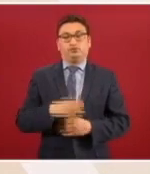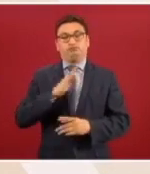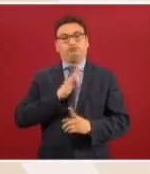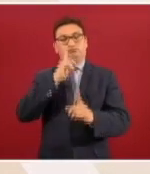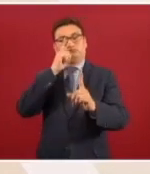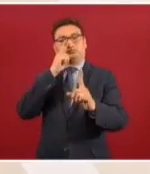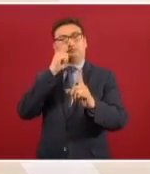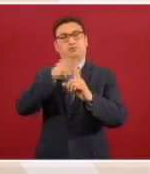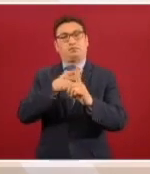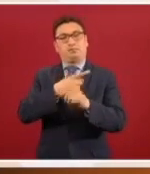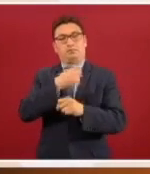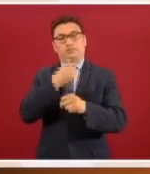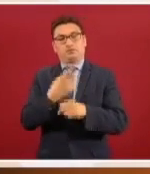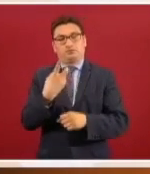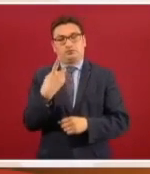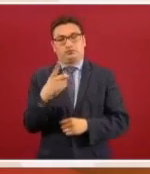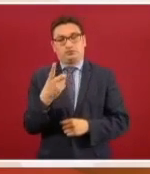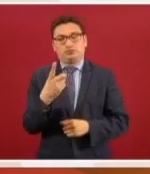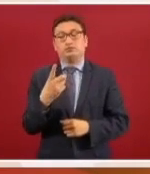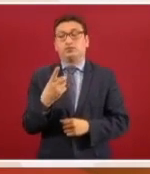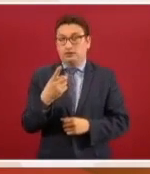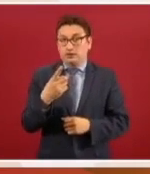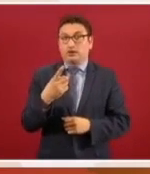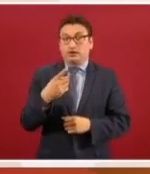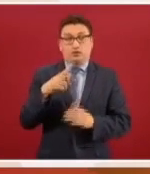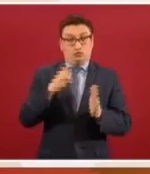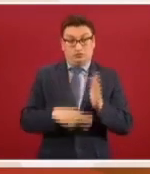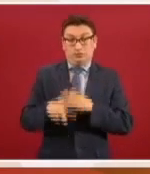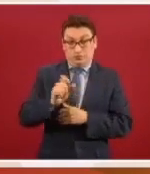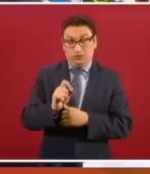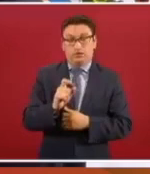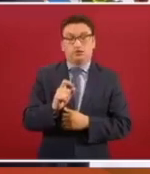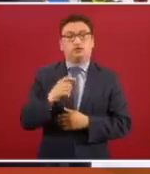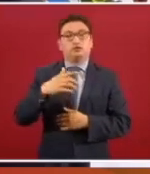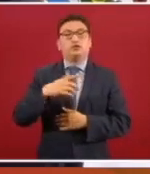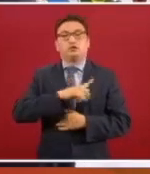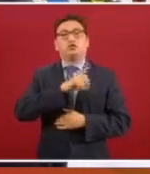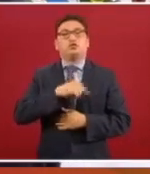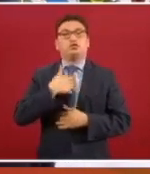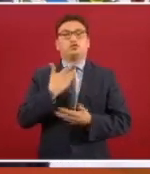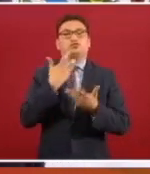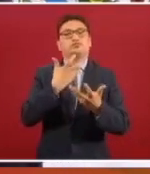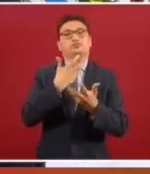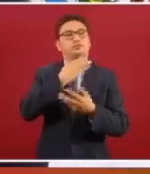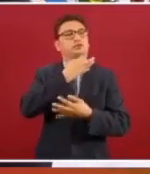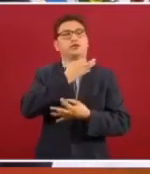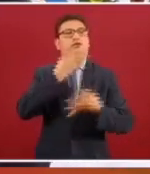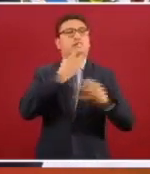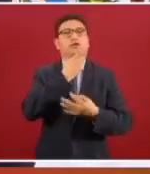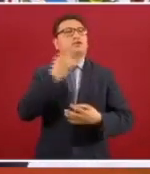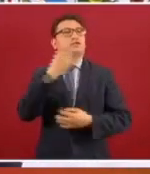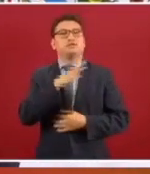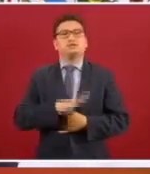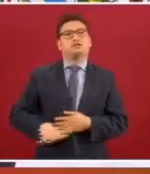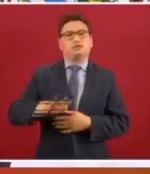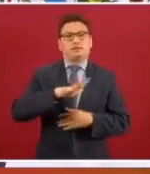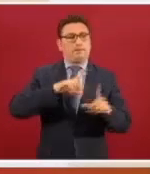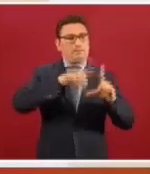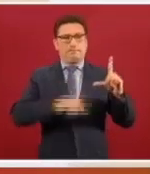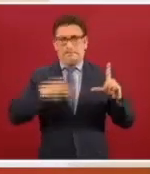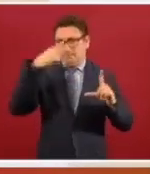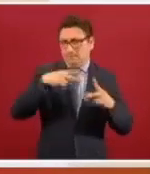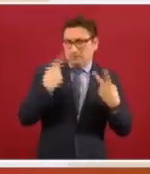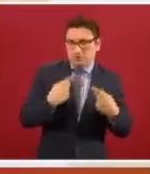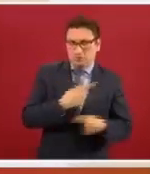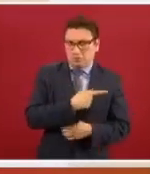compromiso, el primero de diciembre de este año podré decir que todos los pobres de México